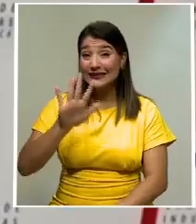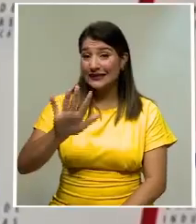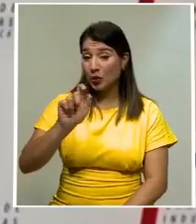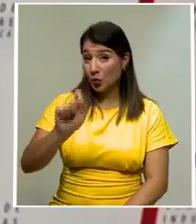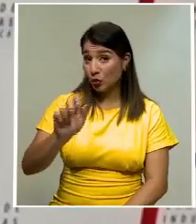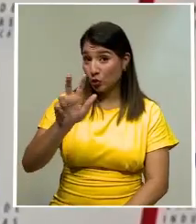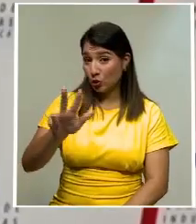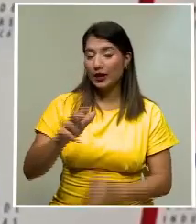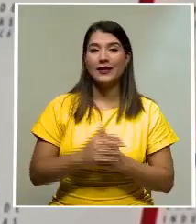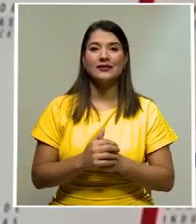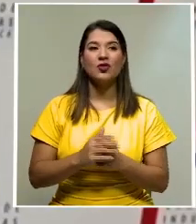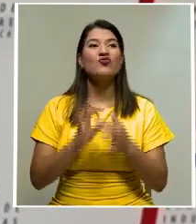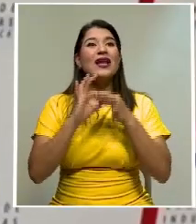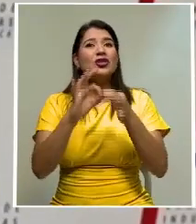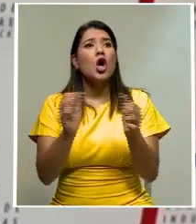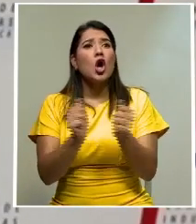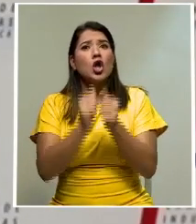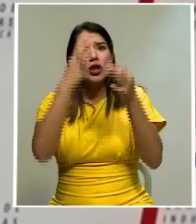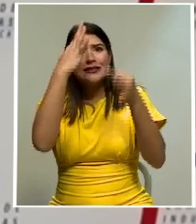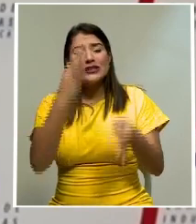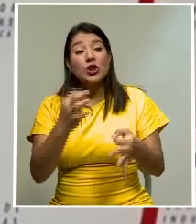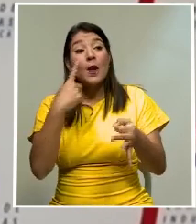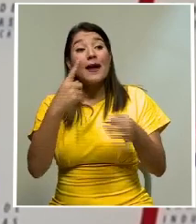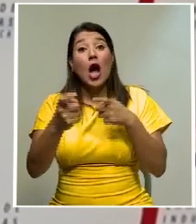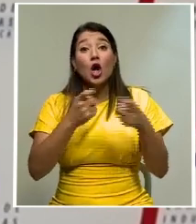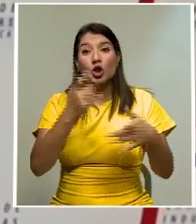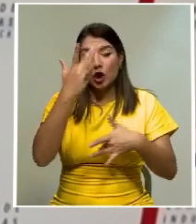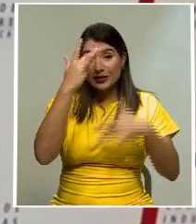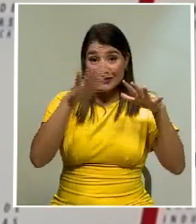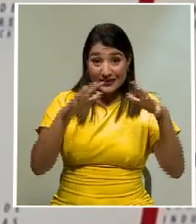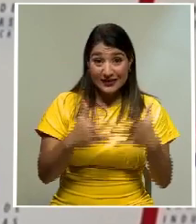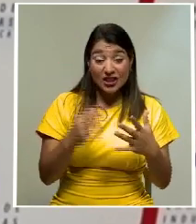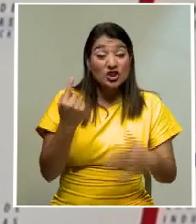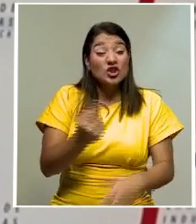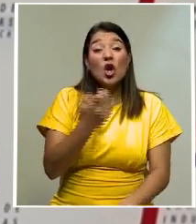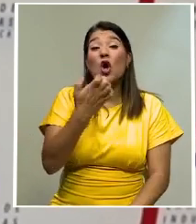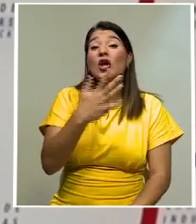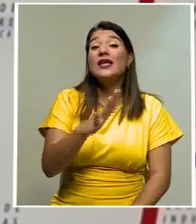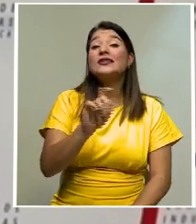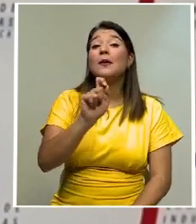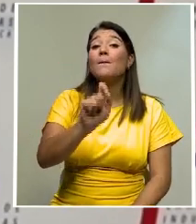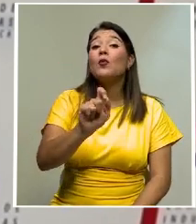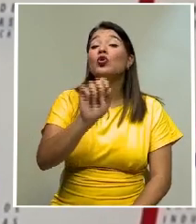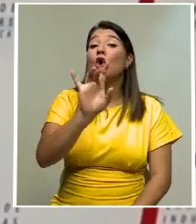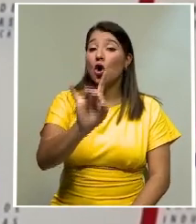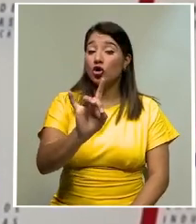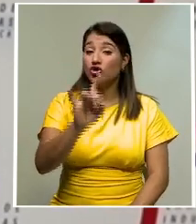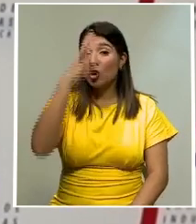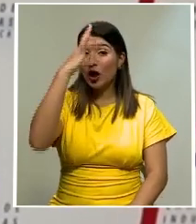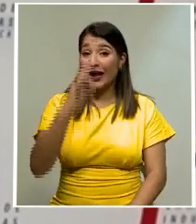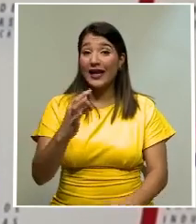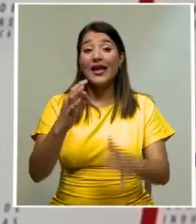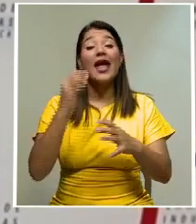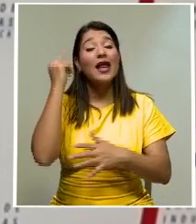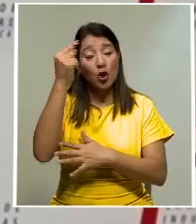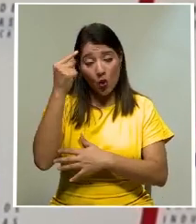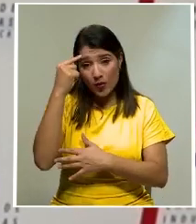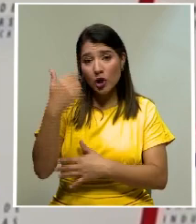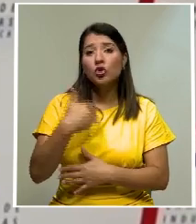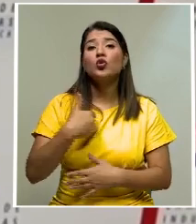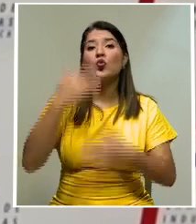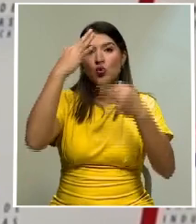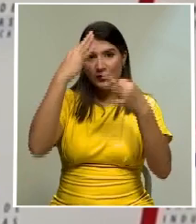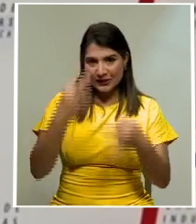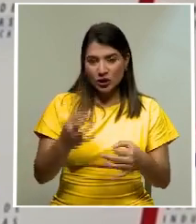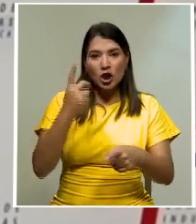sanitarias para controlar la pandemia, solo un 15,8% de los encuestados considera que el gobierno ha ejecutado medidas para reactivar